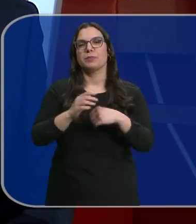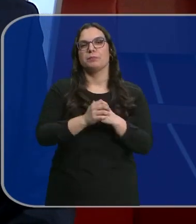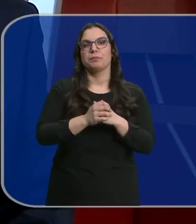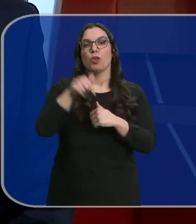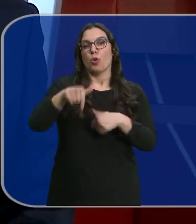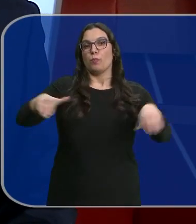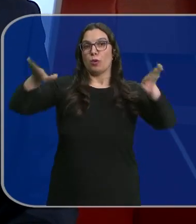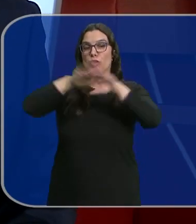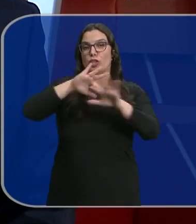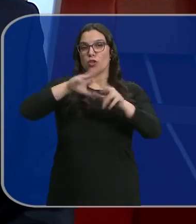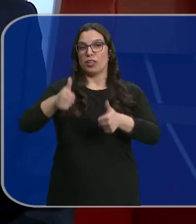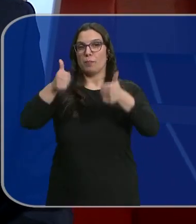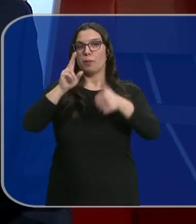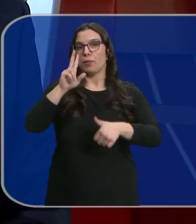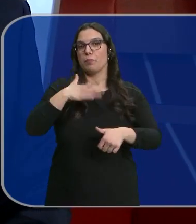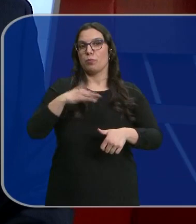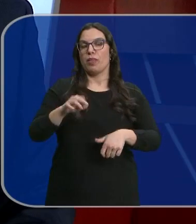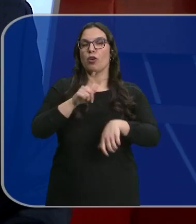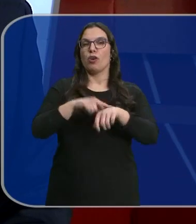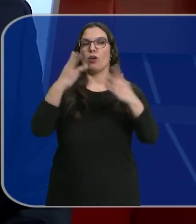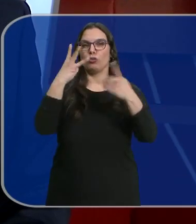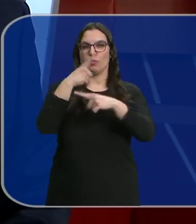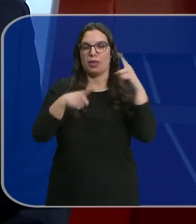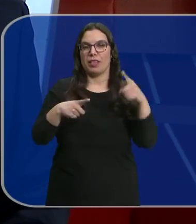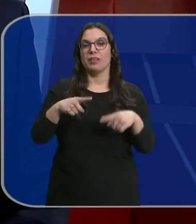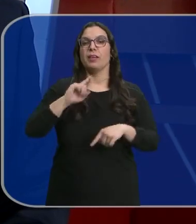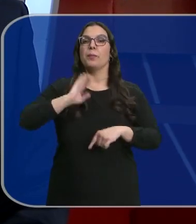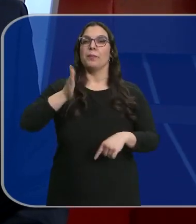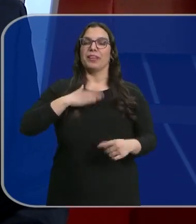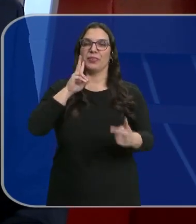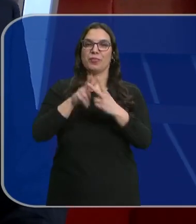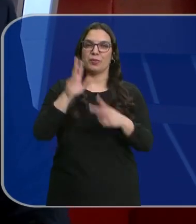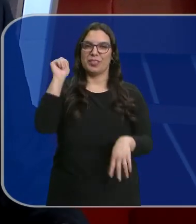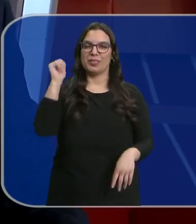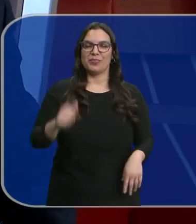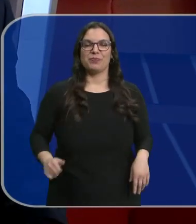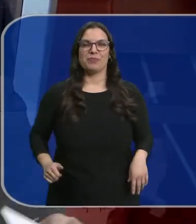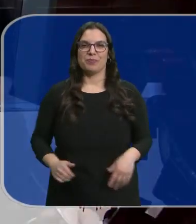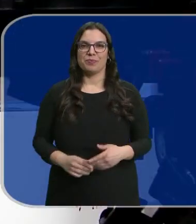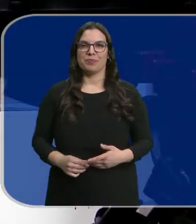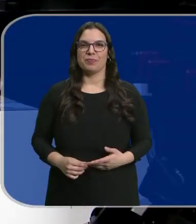Escudero esta noche. Más noticias con María Núñez a las 8:30. Volvemos mañana. Adiós.